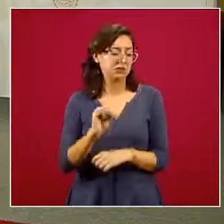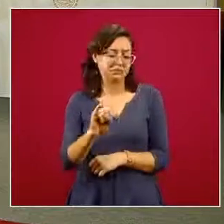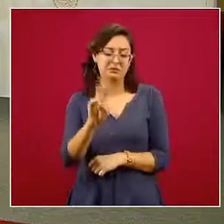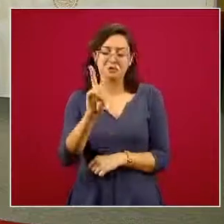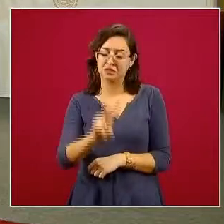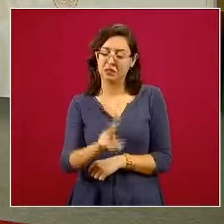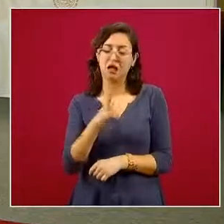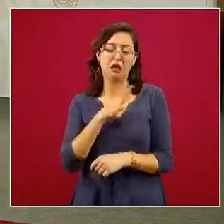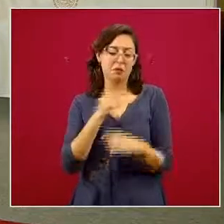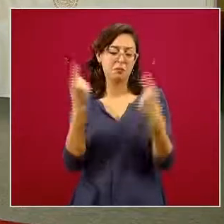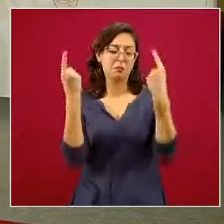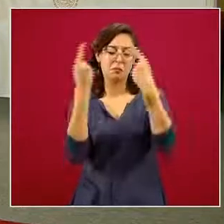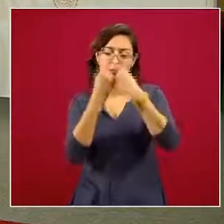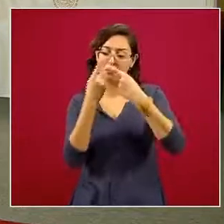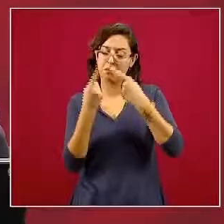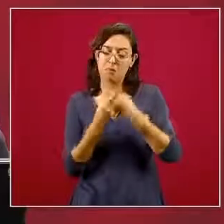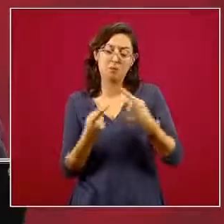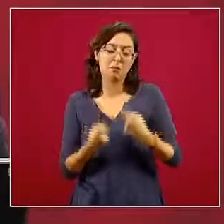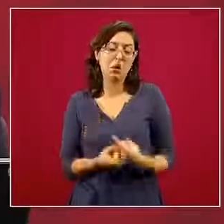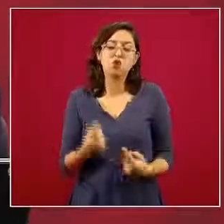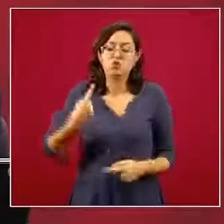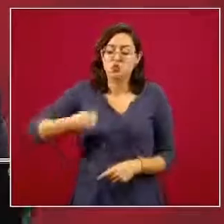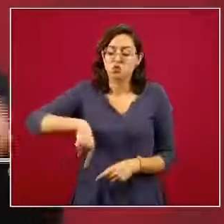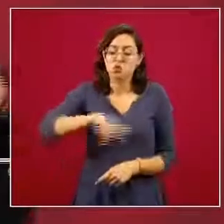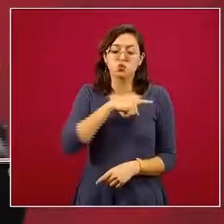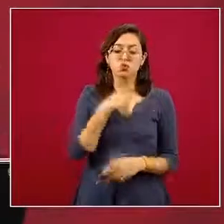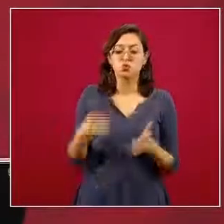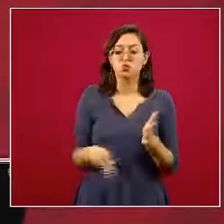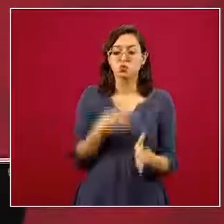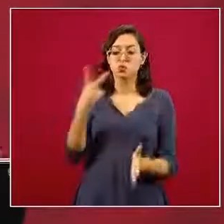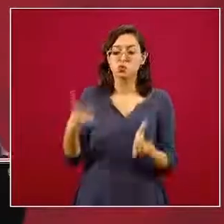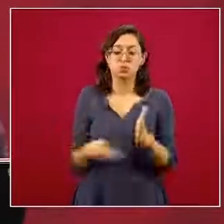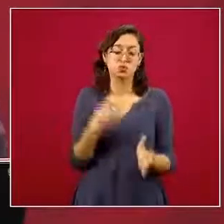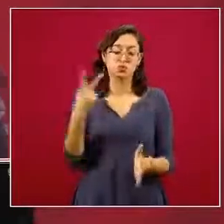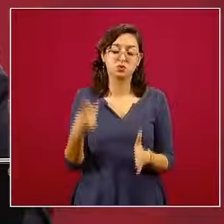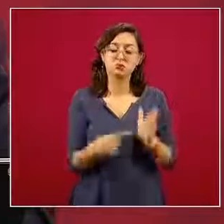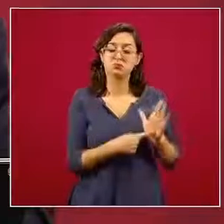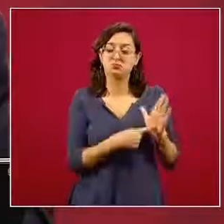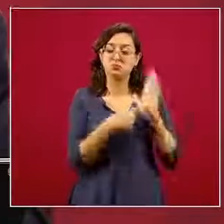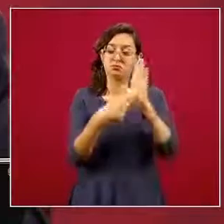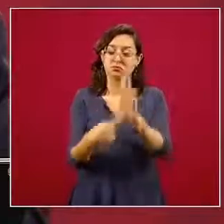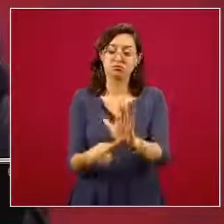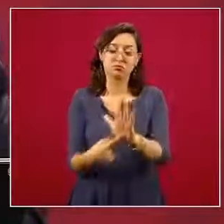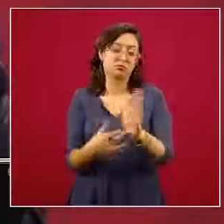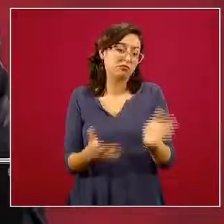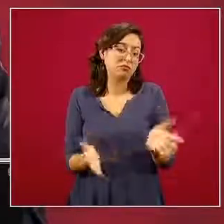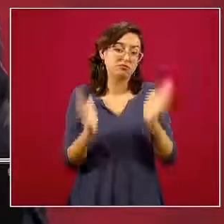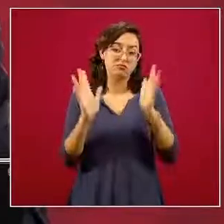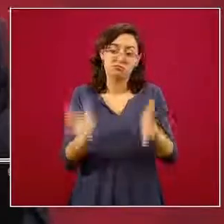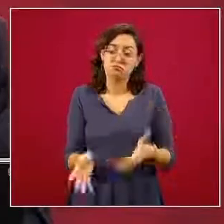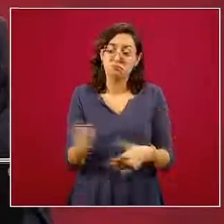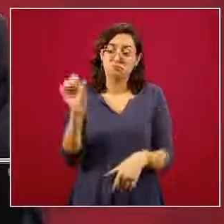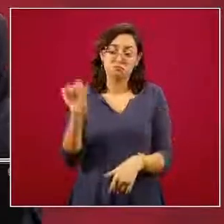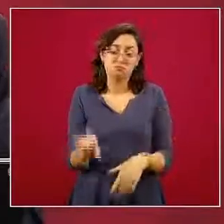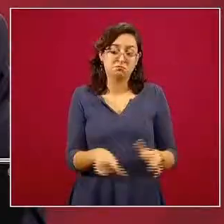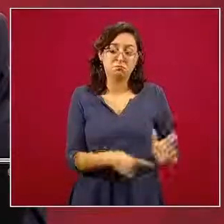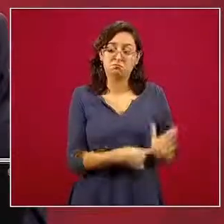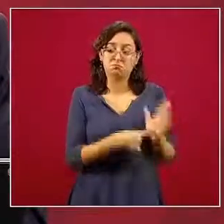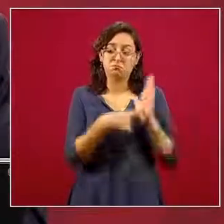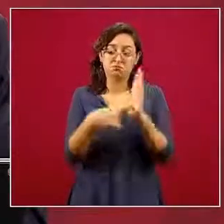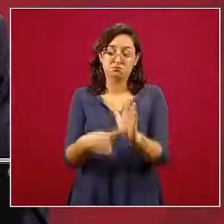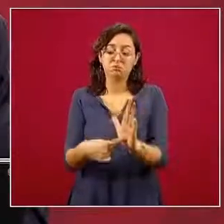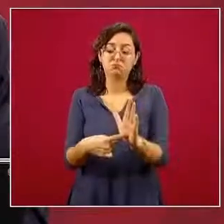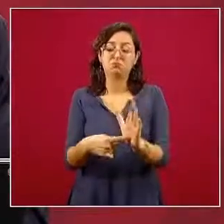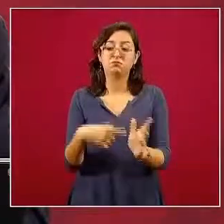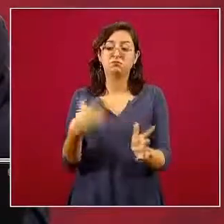conocemos y tal como lo dijimos aquí, íbamos a presentar la evidencia y la estamos presentando ahora. Habrá notado